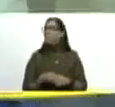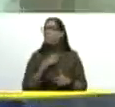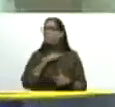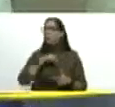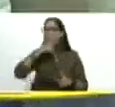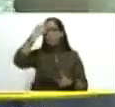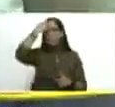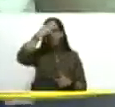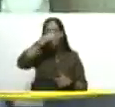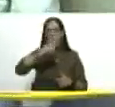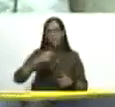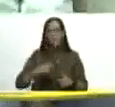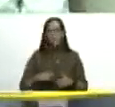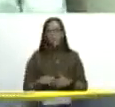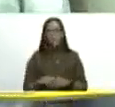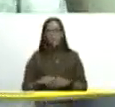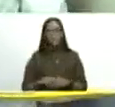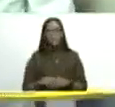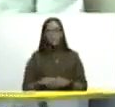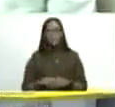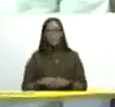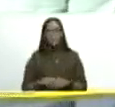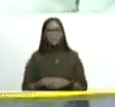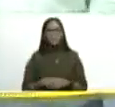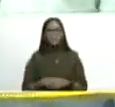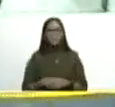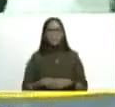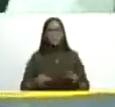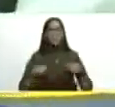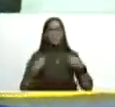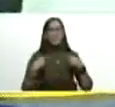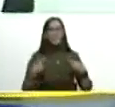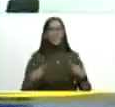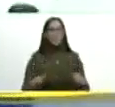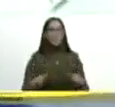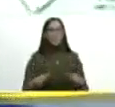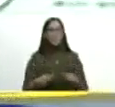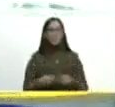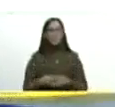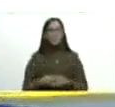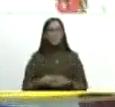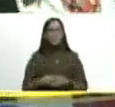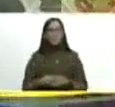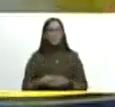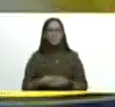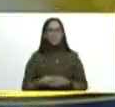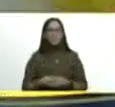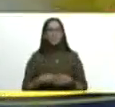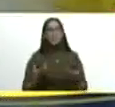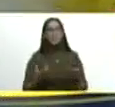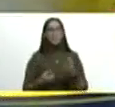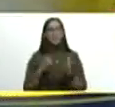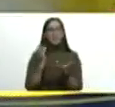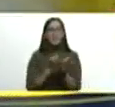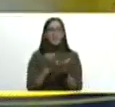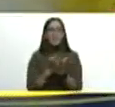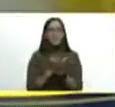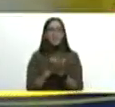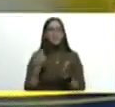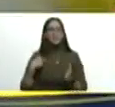pueblo. ¿Quién iba a imaginarse que en una comunidad tan populosa como la comunidad de los Flores de Catia, bueno, iban a tener